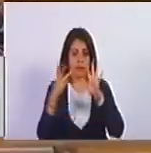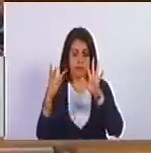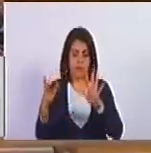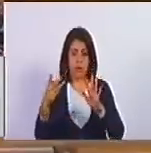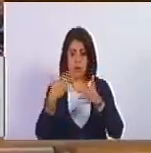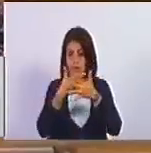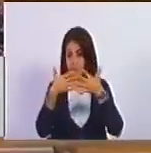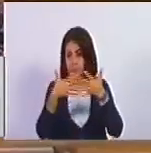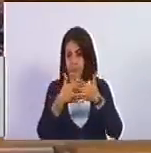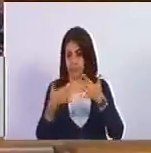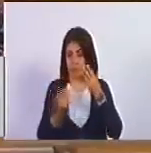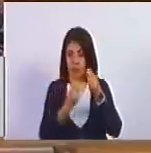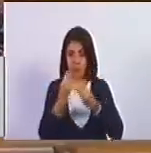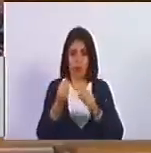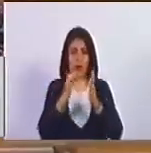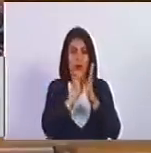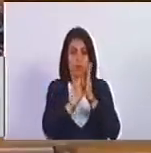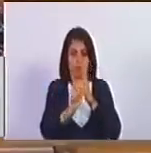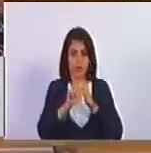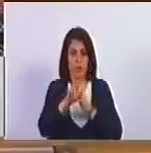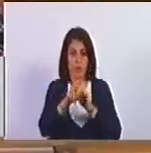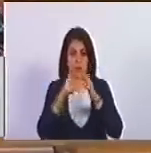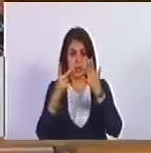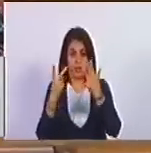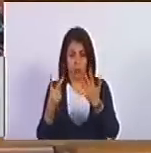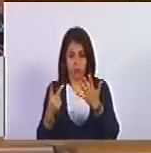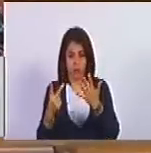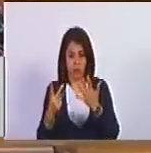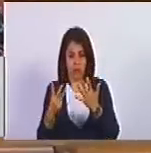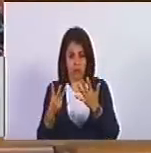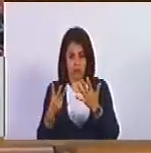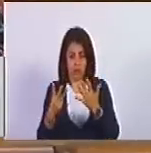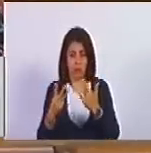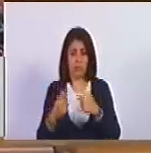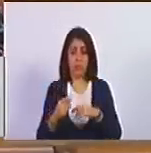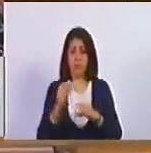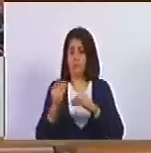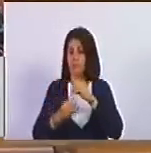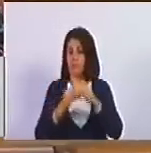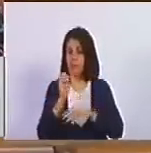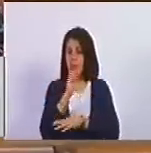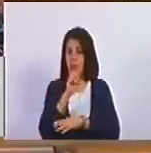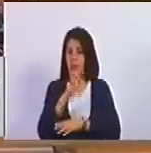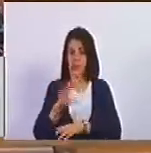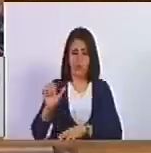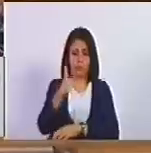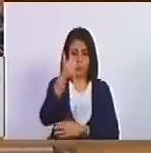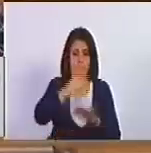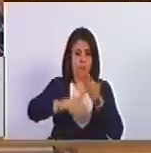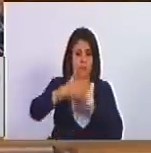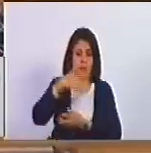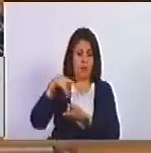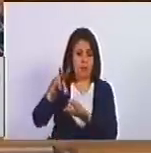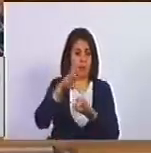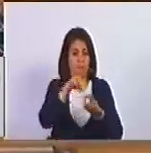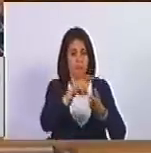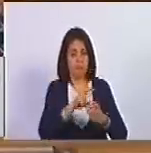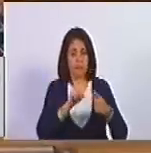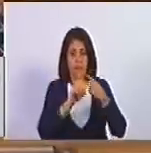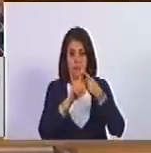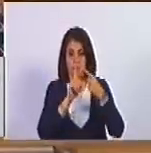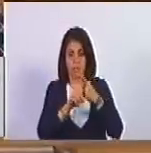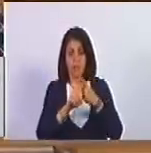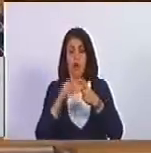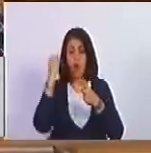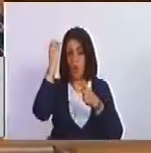cual queda redactado en los siguientes términos. Artículo 28. Corresponde al Consejo Superior de Armonización Tributaria 1.